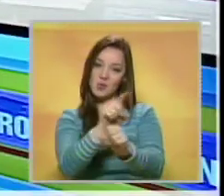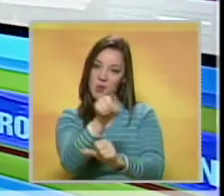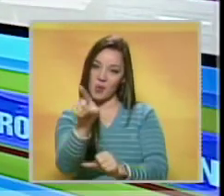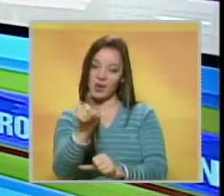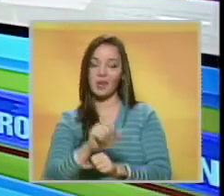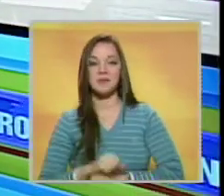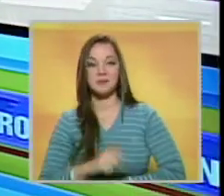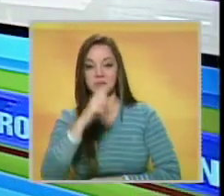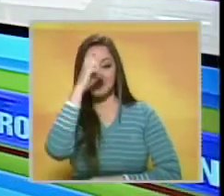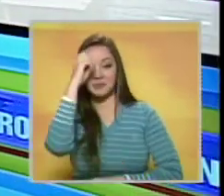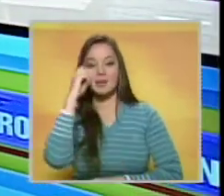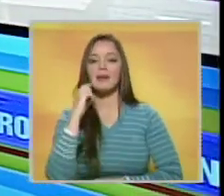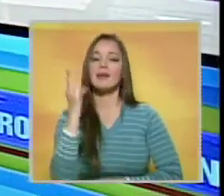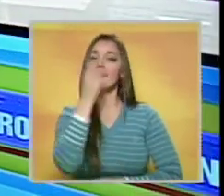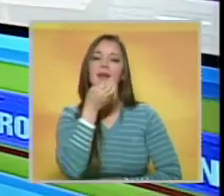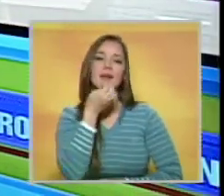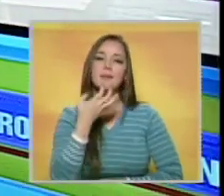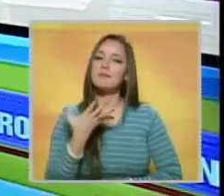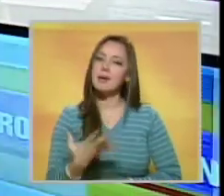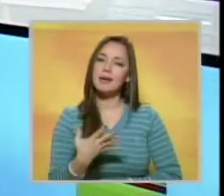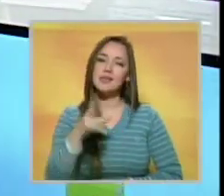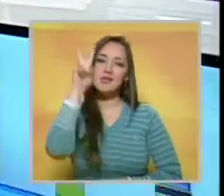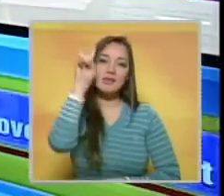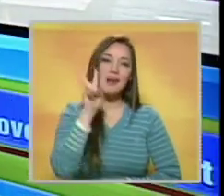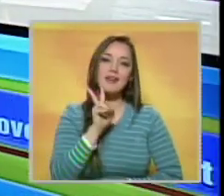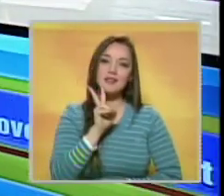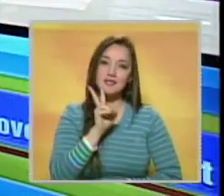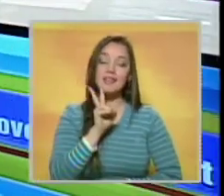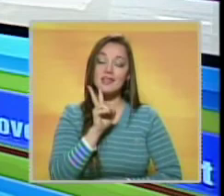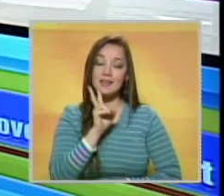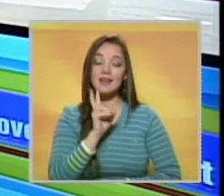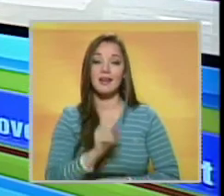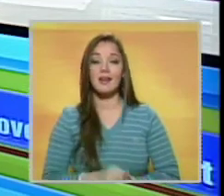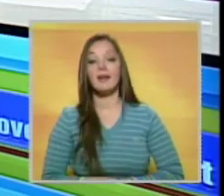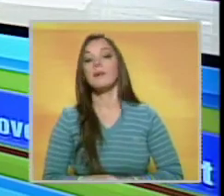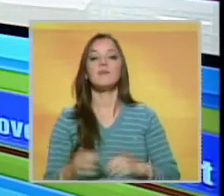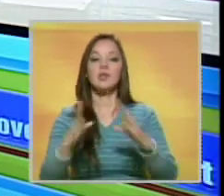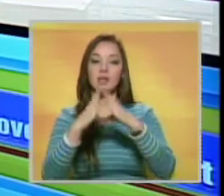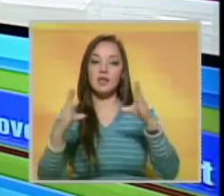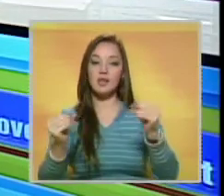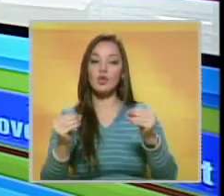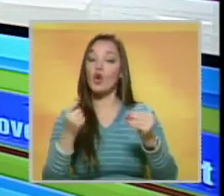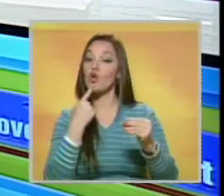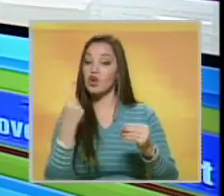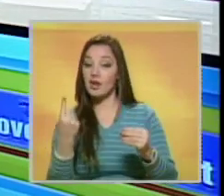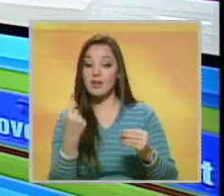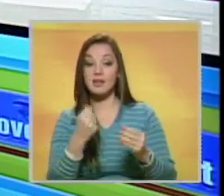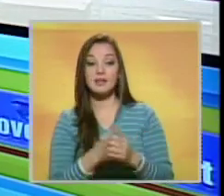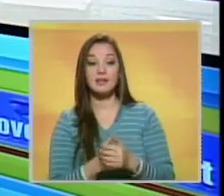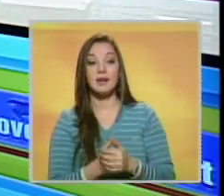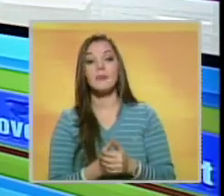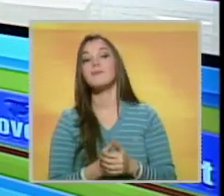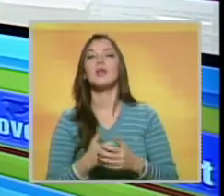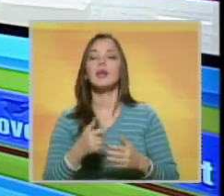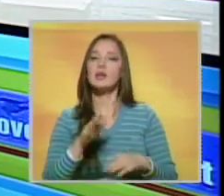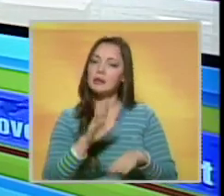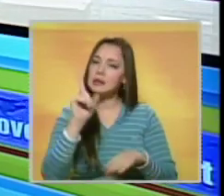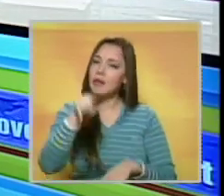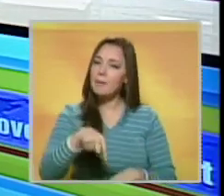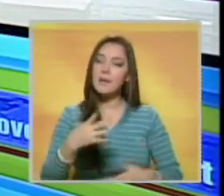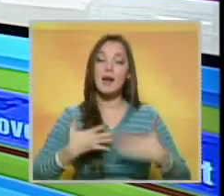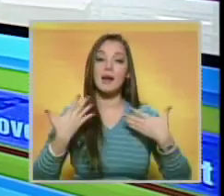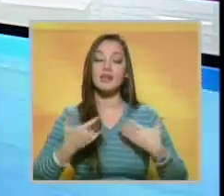hermoso adelanto de Lirio sobre lo que se da esta festividad. Y todos estos elementos que destacaba Luis Perdomo, ¿no? Qué bonito. Además, qué alegre, de verdad. Estoy